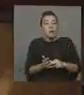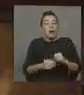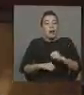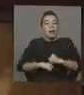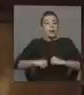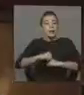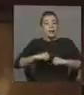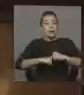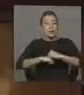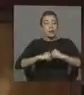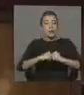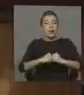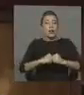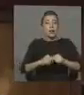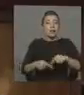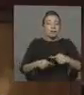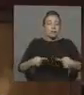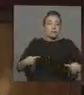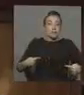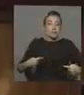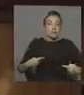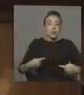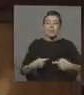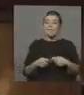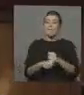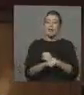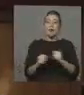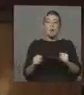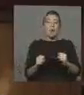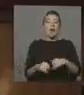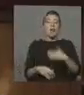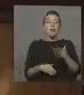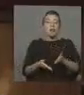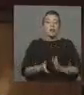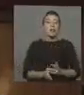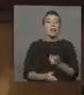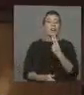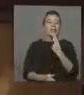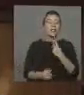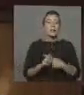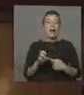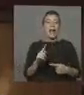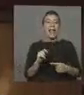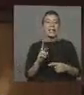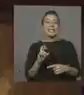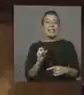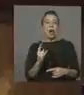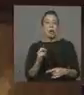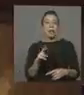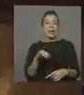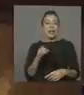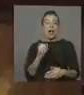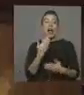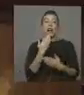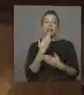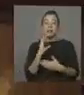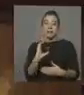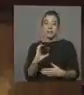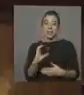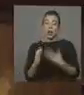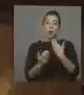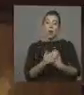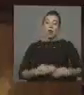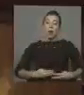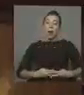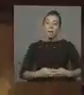estructural congénita o genética incompatible con la vida, extrauterina. C, cuando el embarazo es